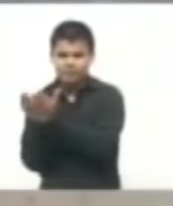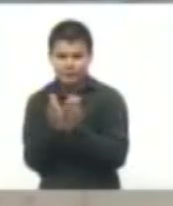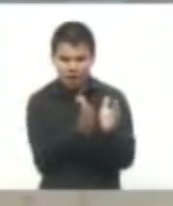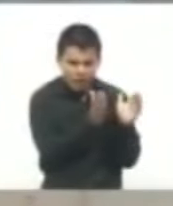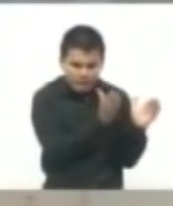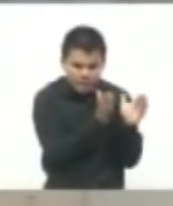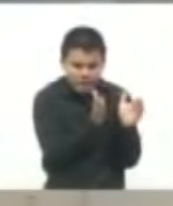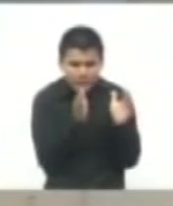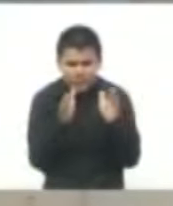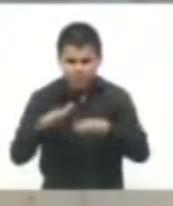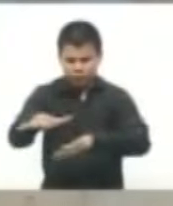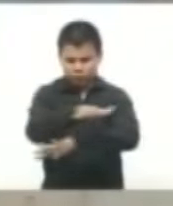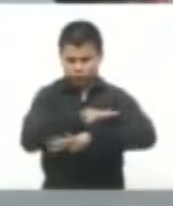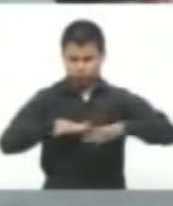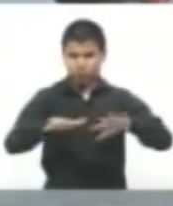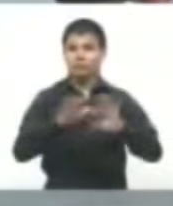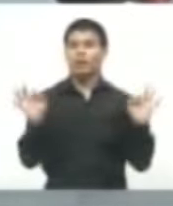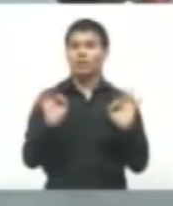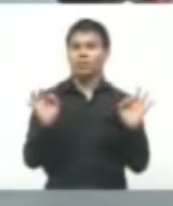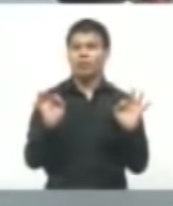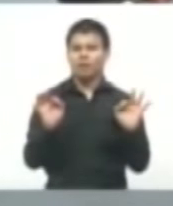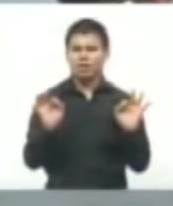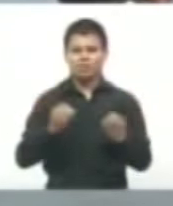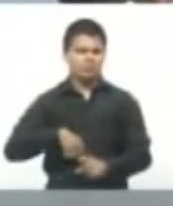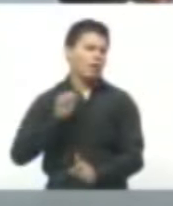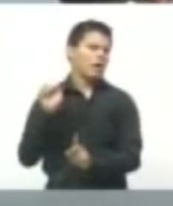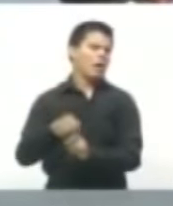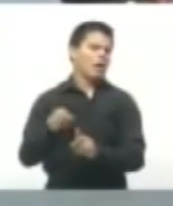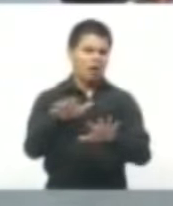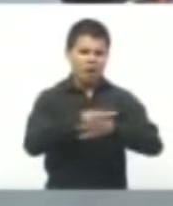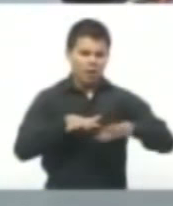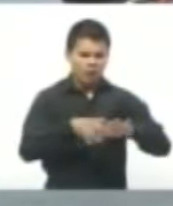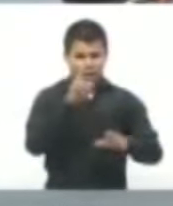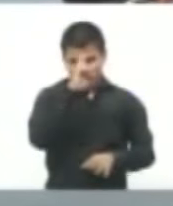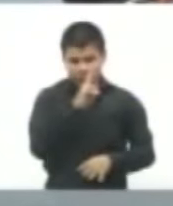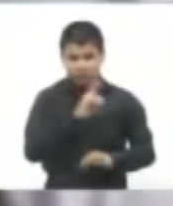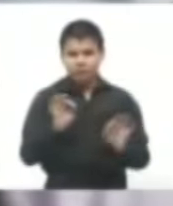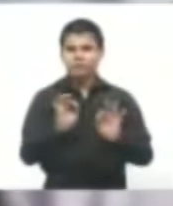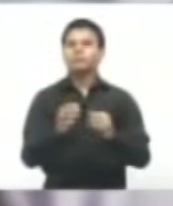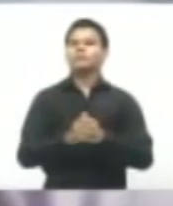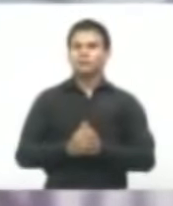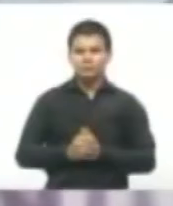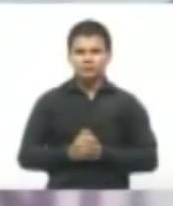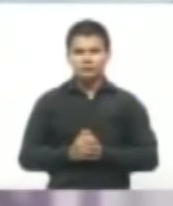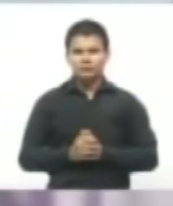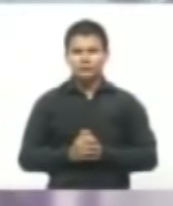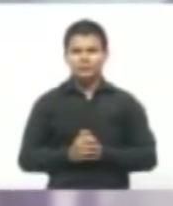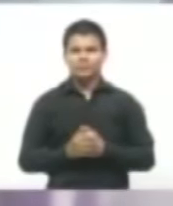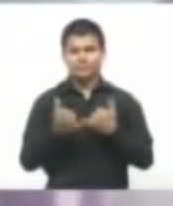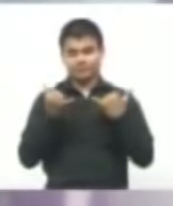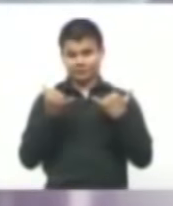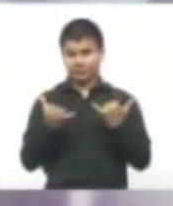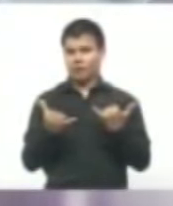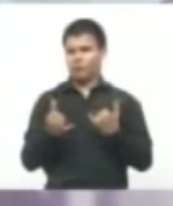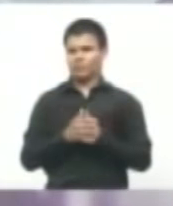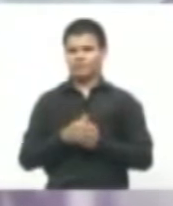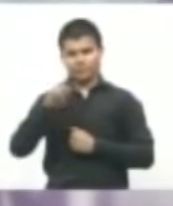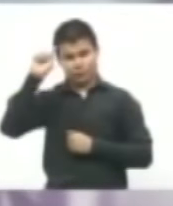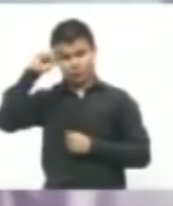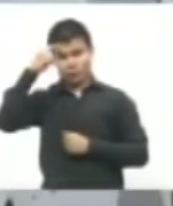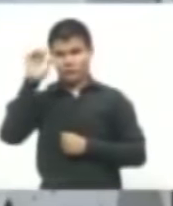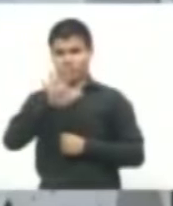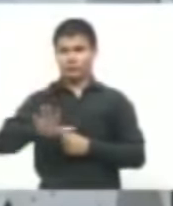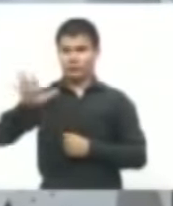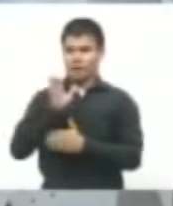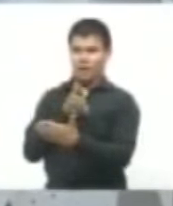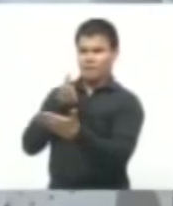ordenamiento territorial de Cartagena, ni tampoco el consenso de la comunidad para otorgar dicha concesión. El gobierno distrital no está en contra de las marinas, pero sí en que estén bien